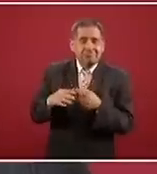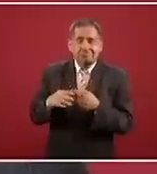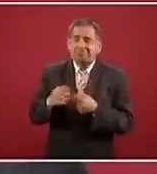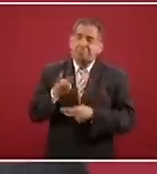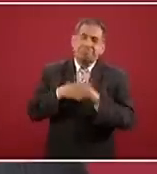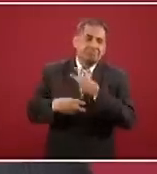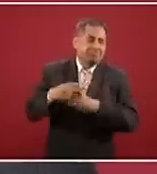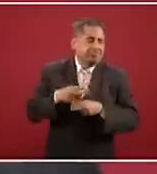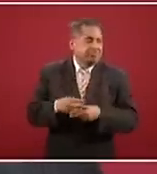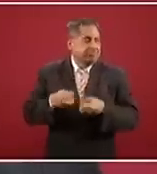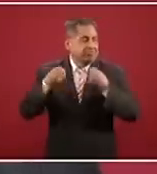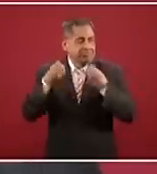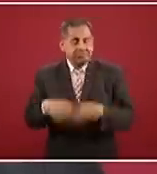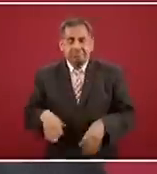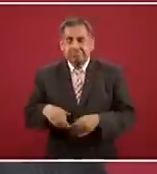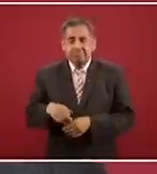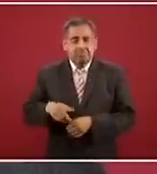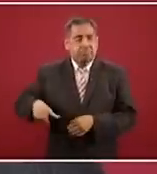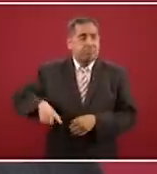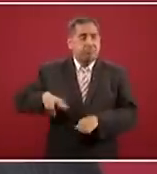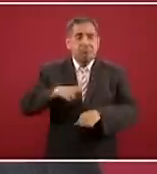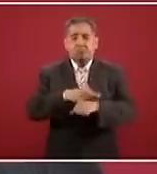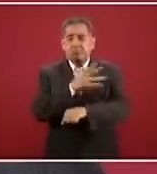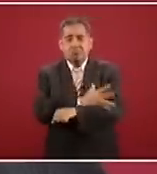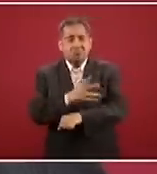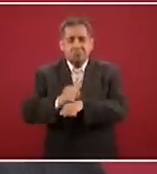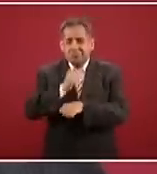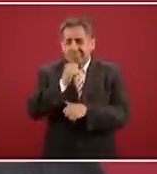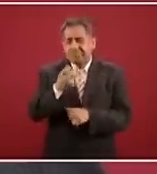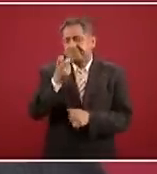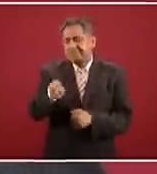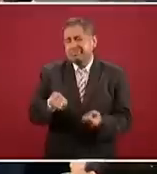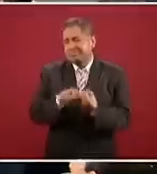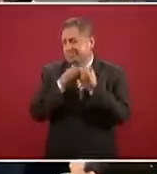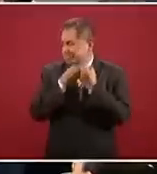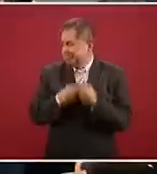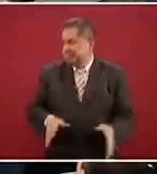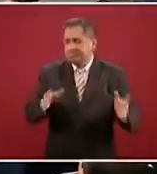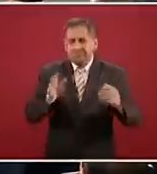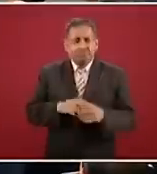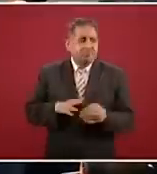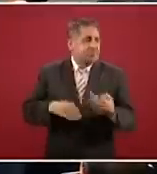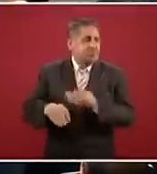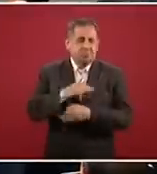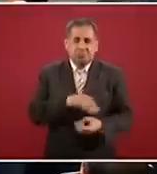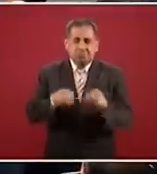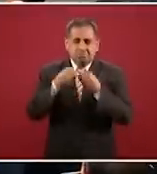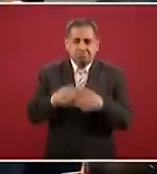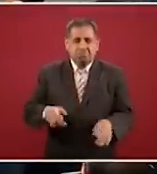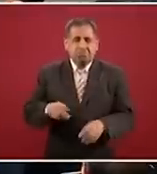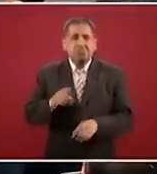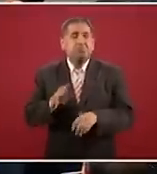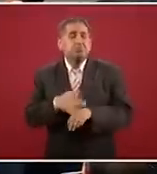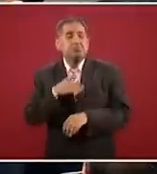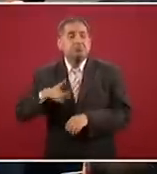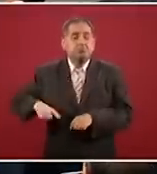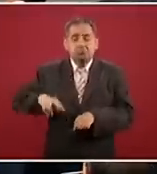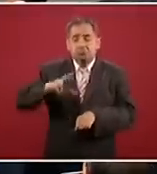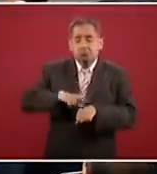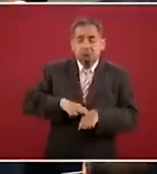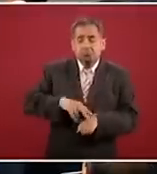la deshonestidad de los gobernantes. Eso es lo que ha dado al traste con todo. Esa es la